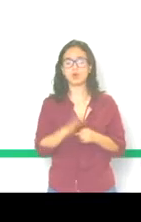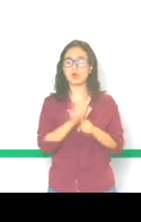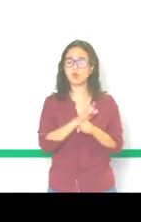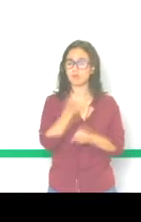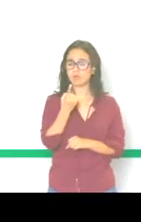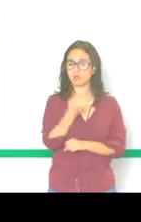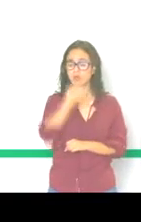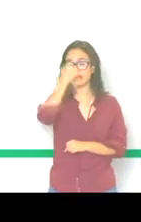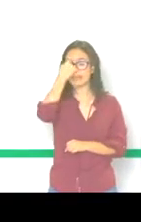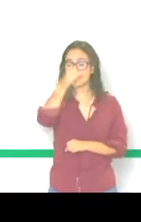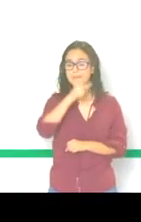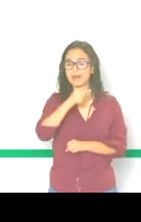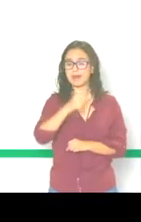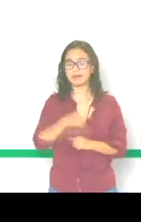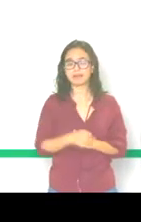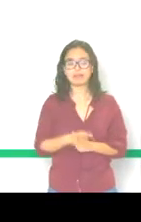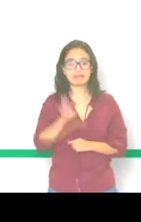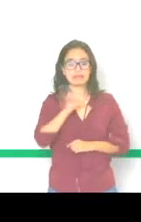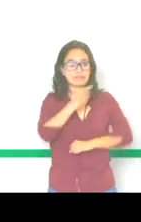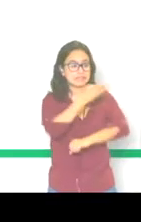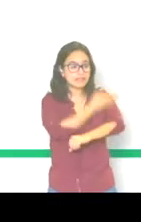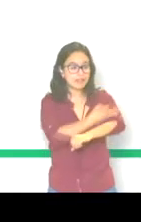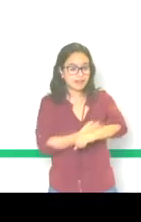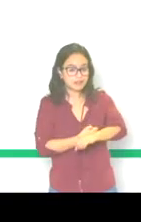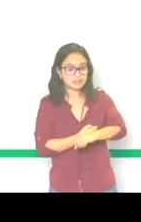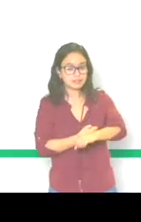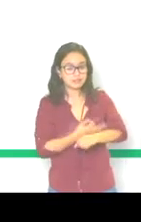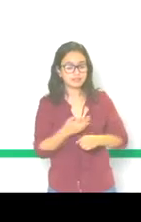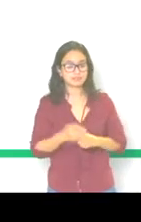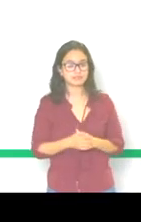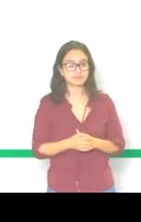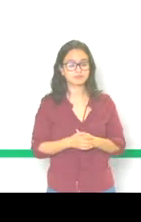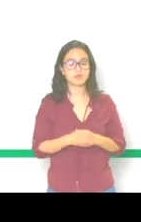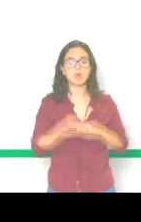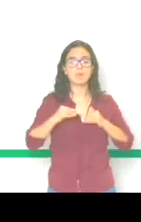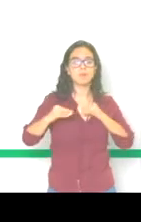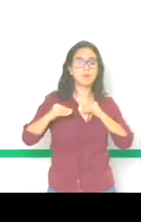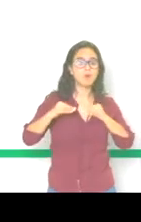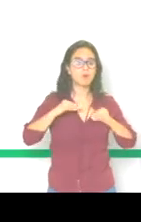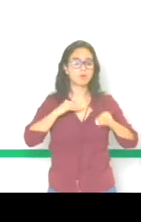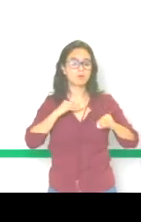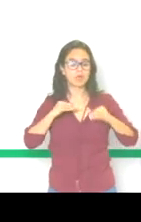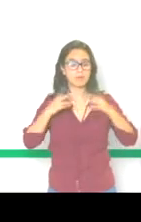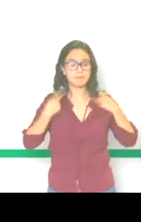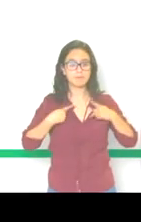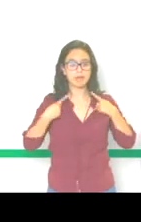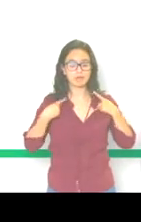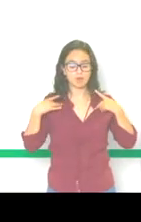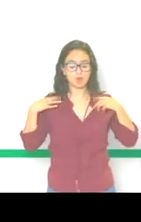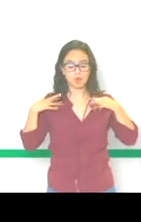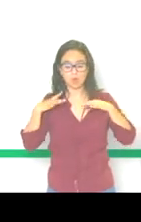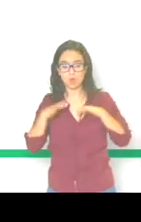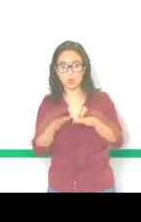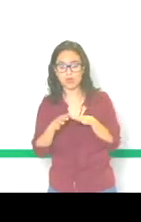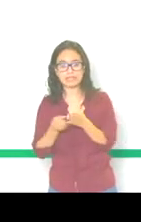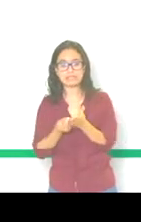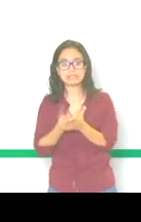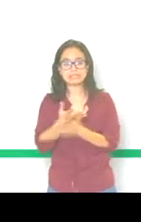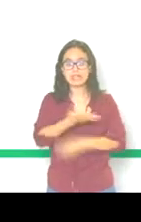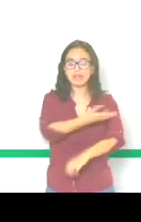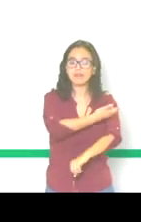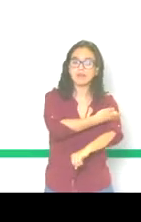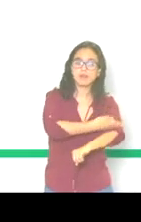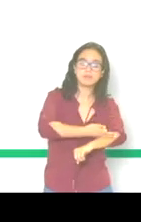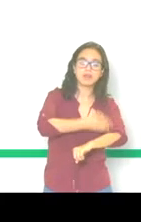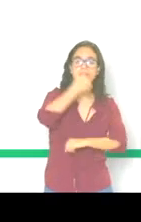de evitar que durante las tardes se tenga el movimiento de la sociedad y salgamos en